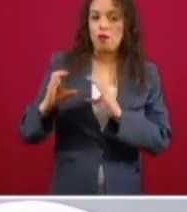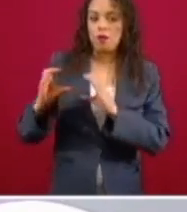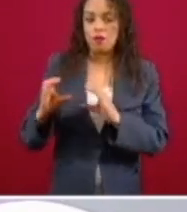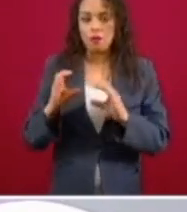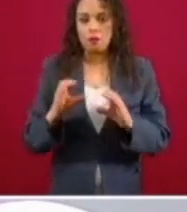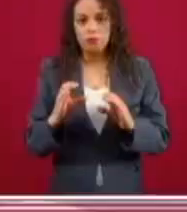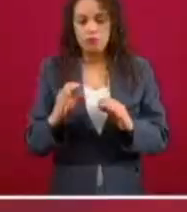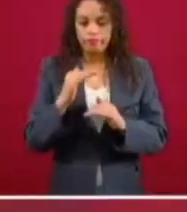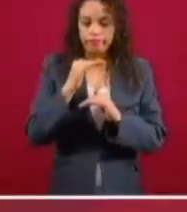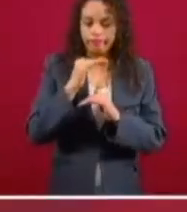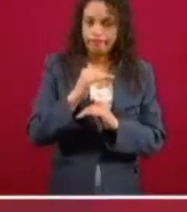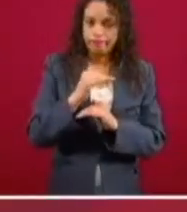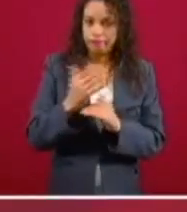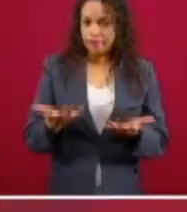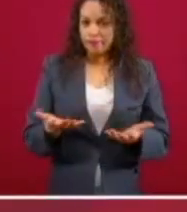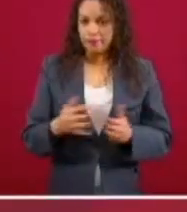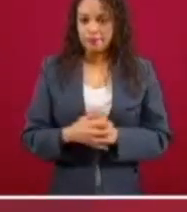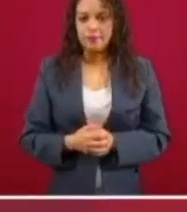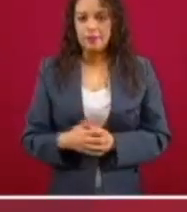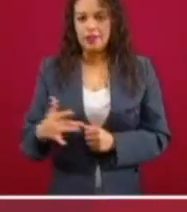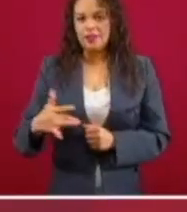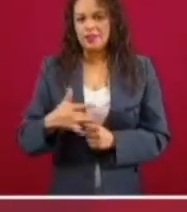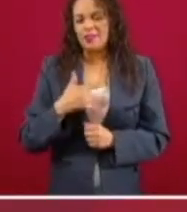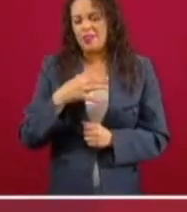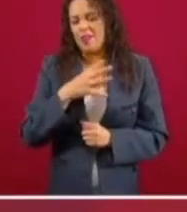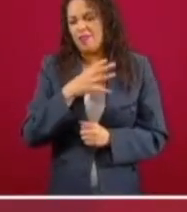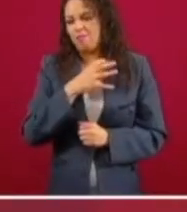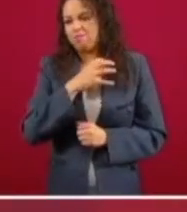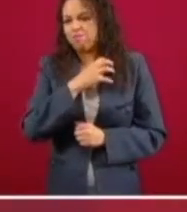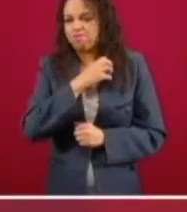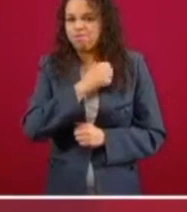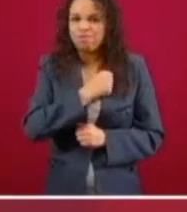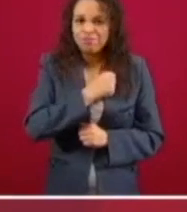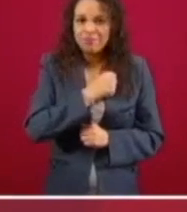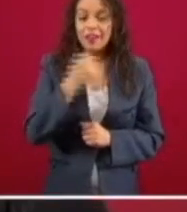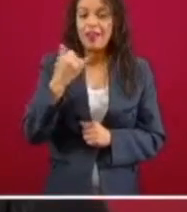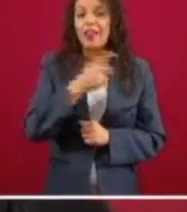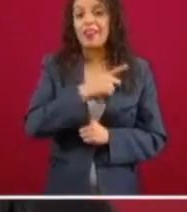Es pasión y razón.